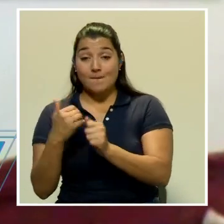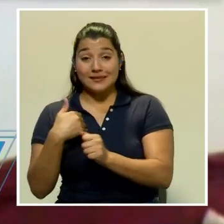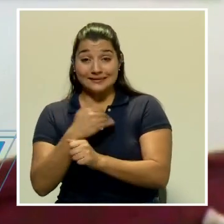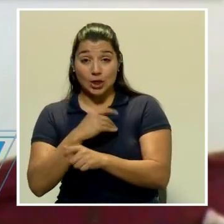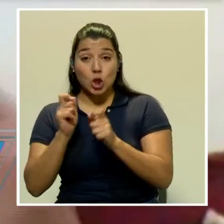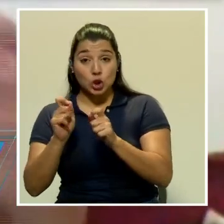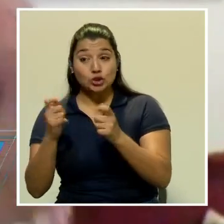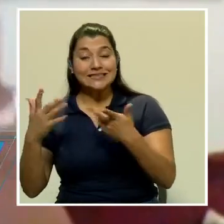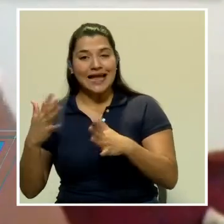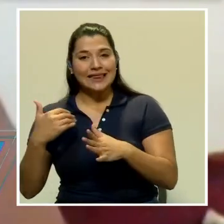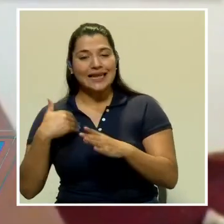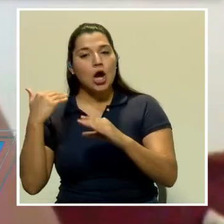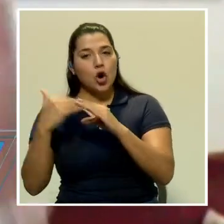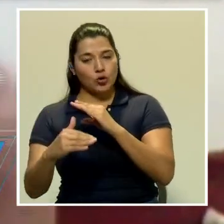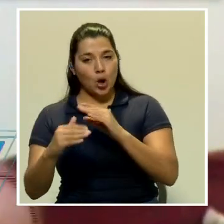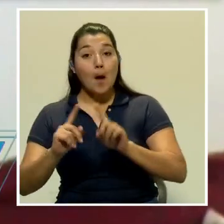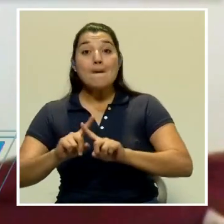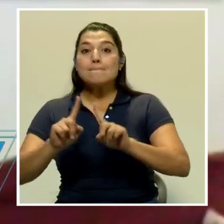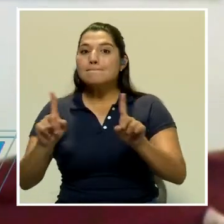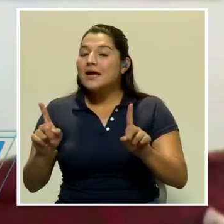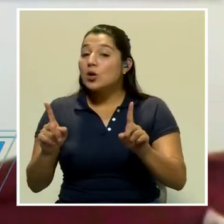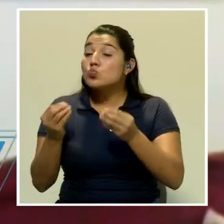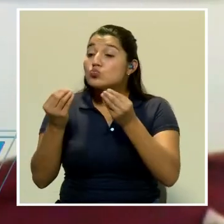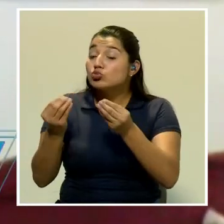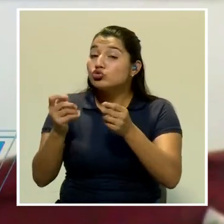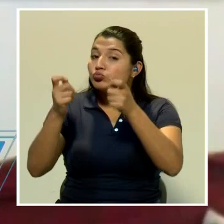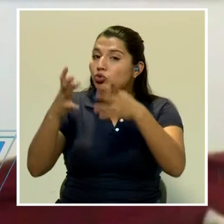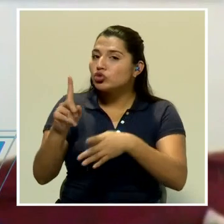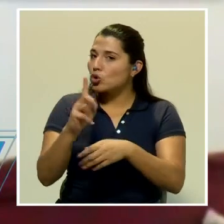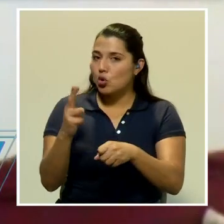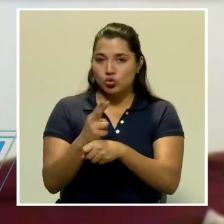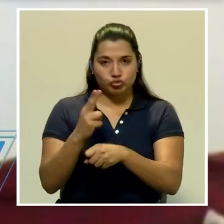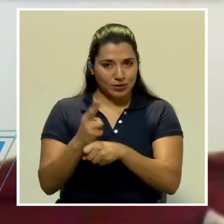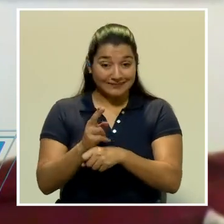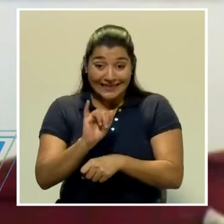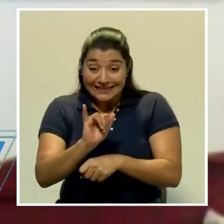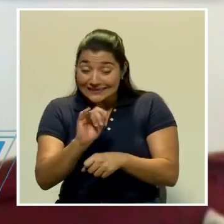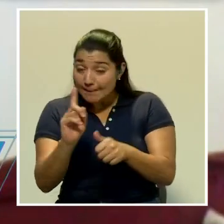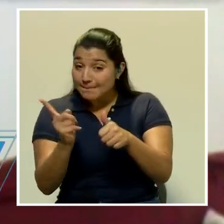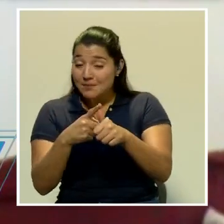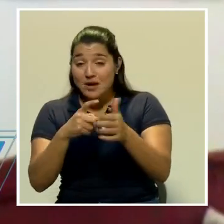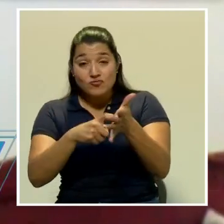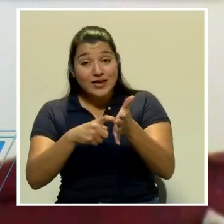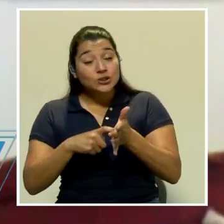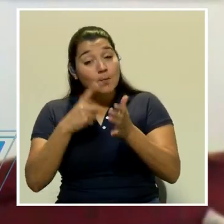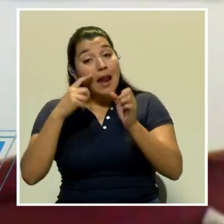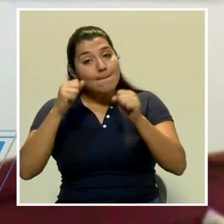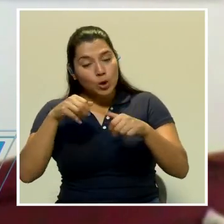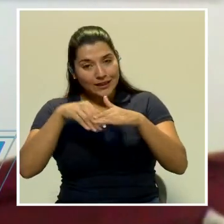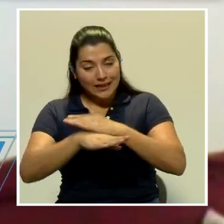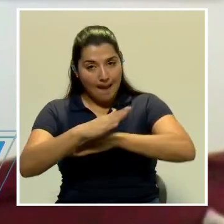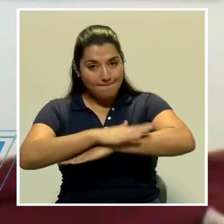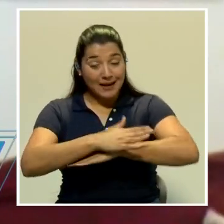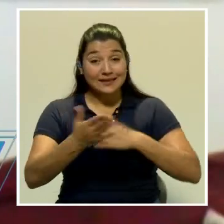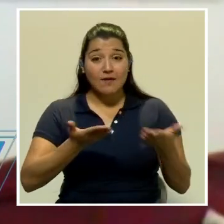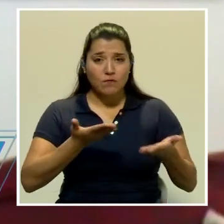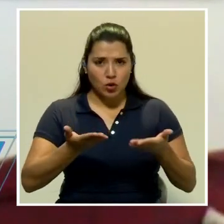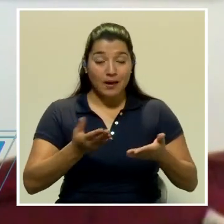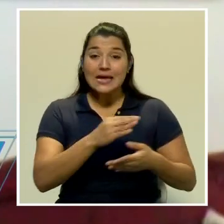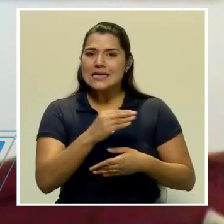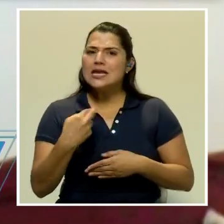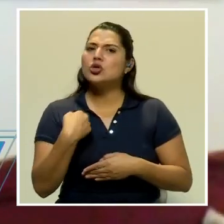electrónico, pero usted lleva razón, algunos no lo usaban. Y ese fue el primer requisito para poder ingresar a la plataforma. Y ahí tenemos